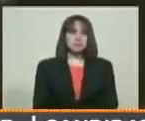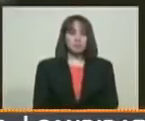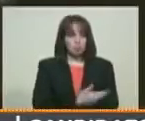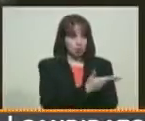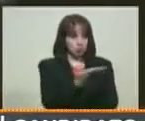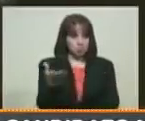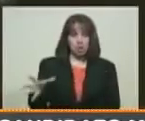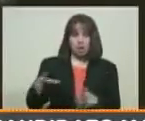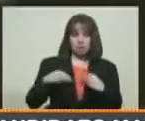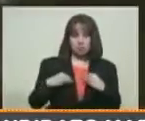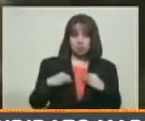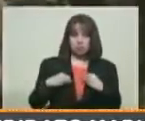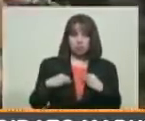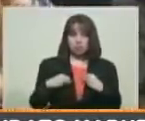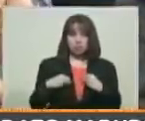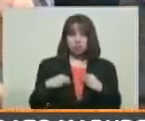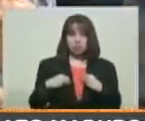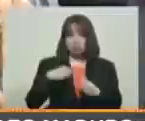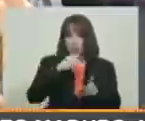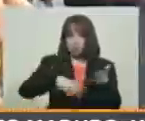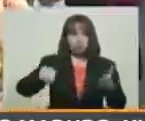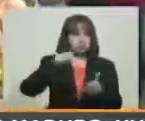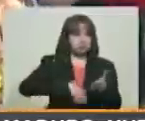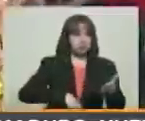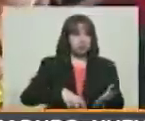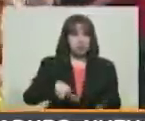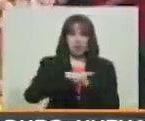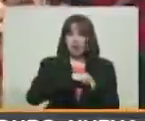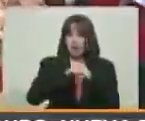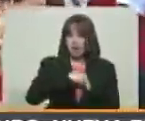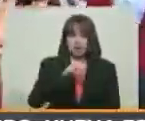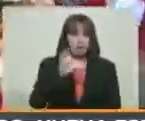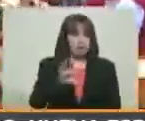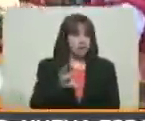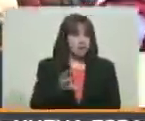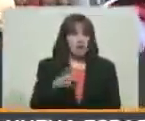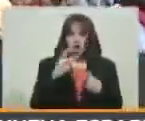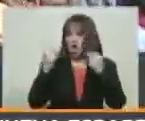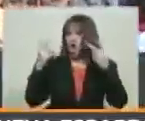¿Ustedes aceptarían que se elimine el carnet de la patria?